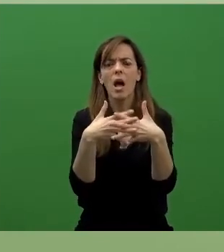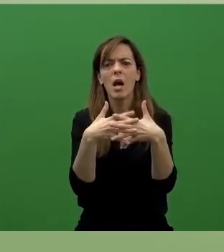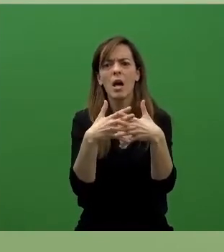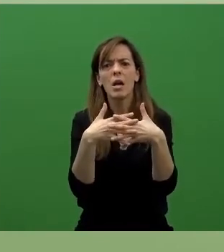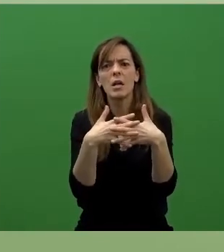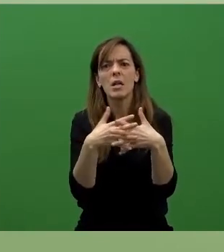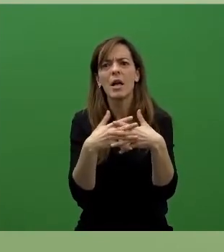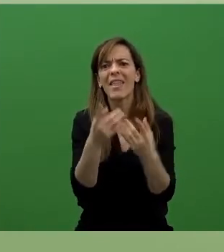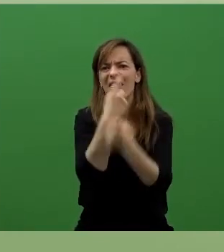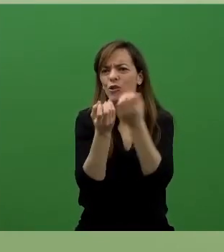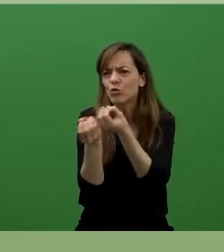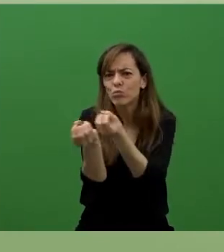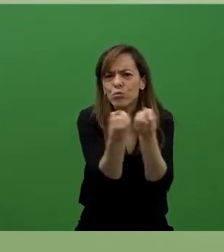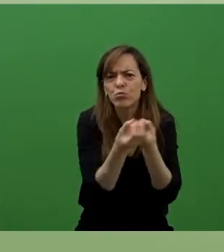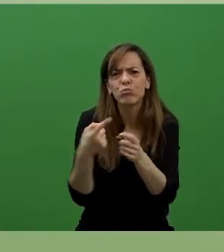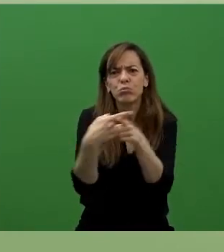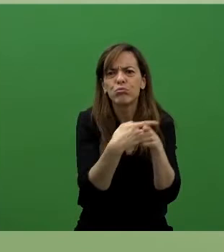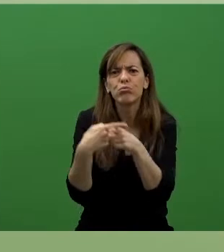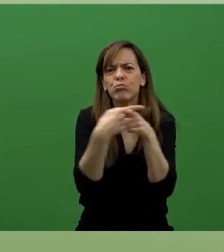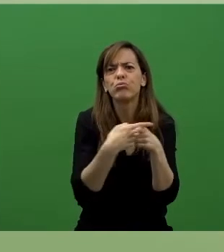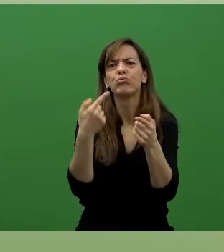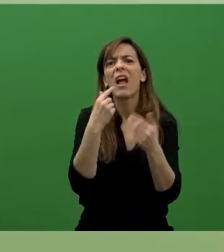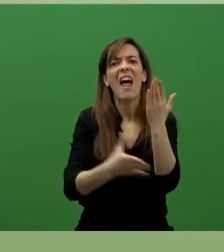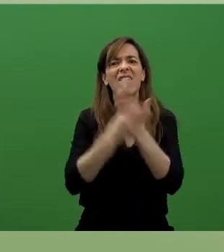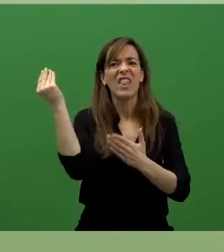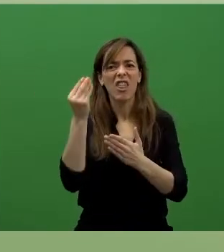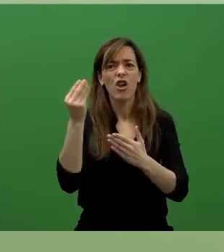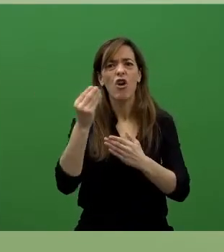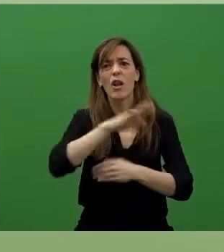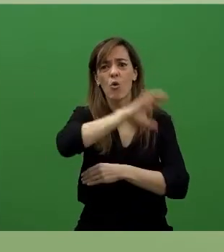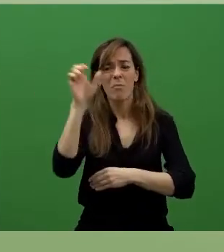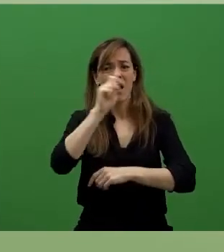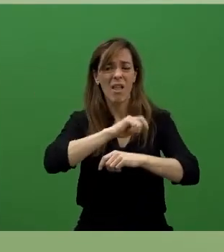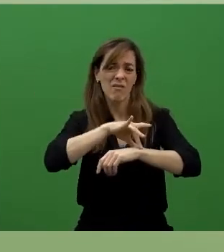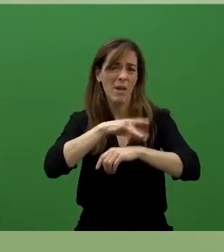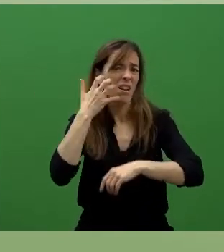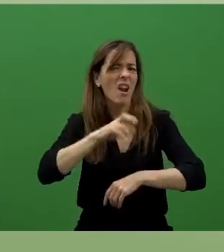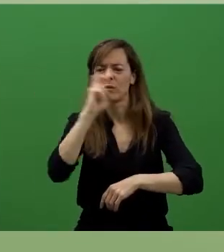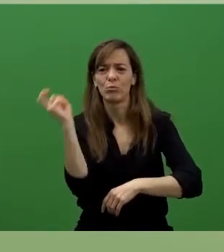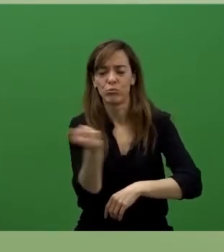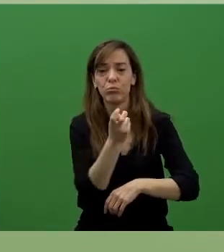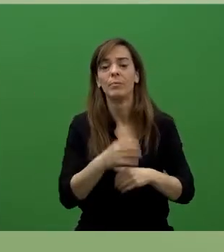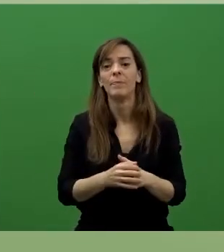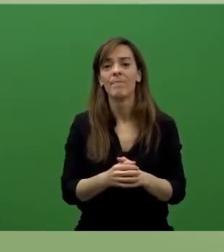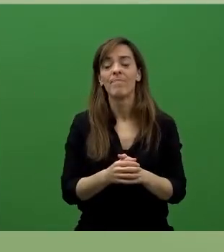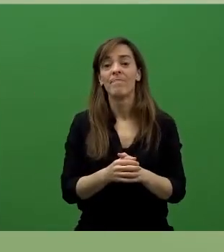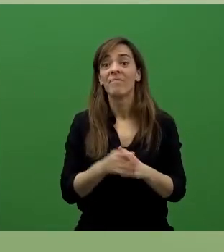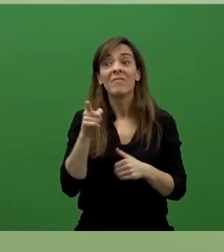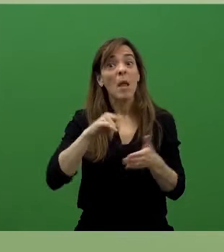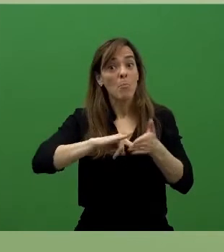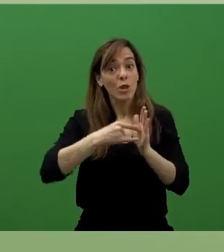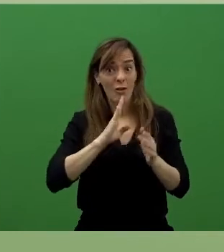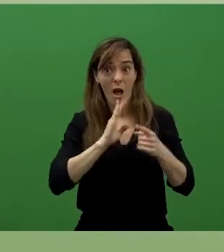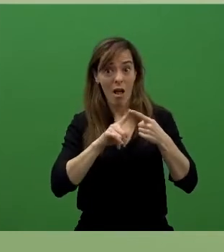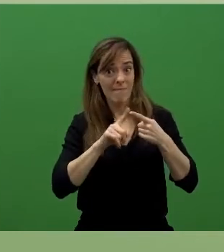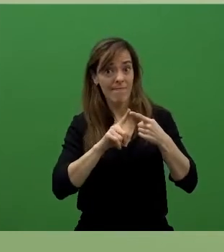de compartición de datos, etcétera. Eurordis y también las asociaciones de pacientes están presentes. ¿Vale? Es un